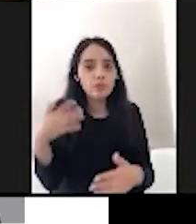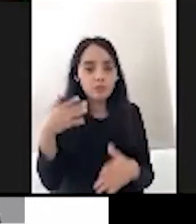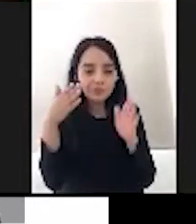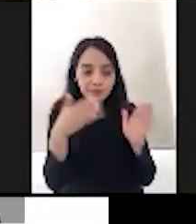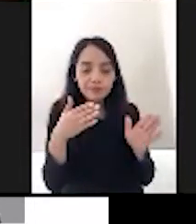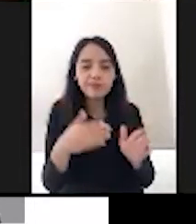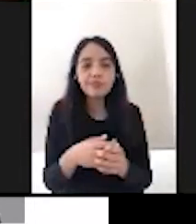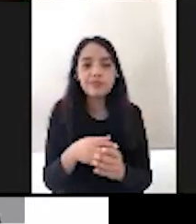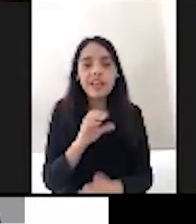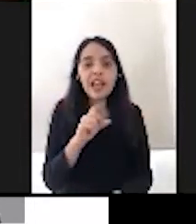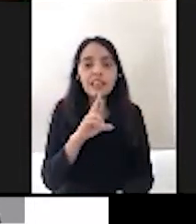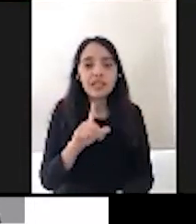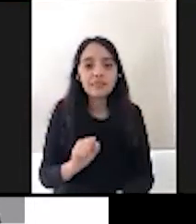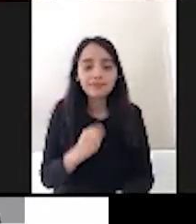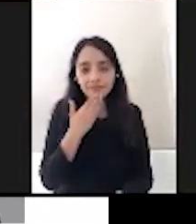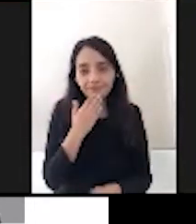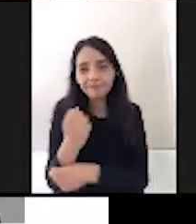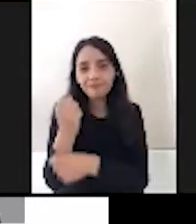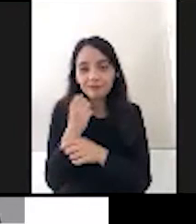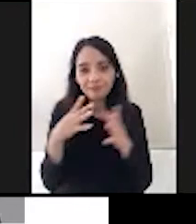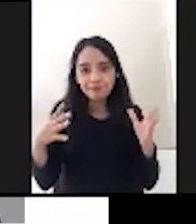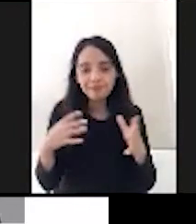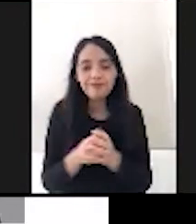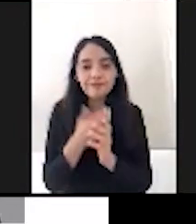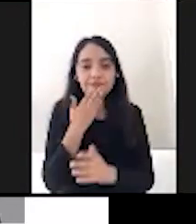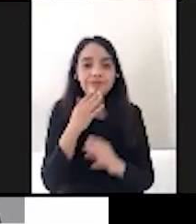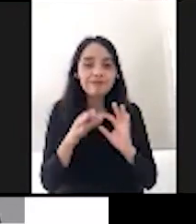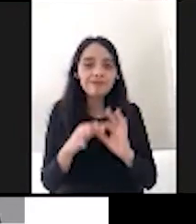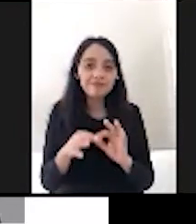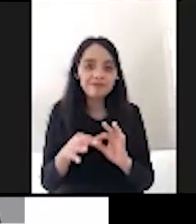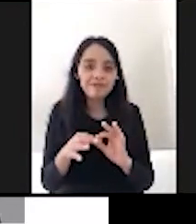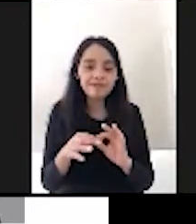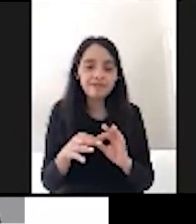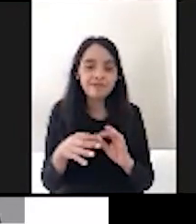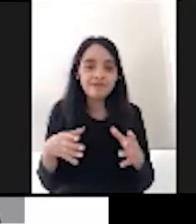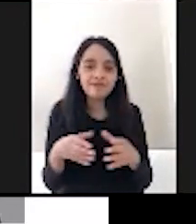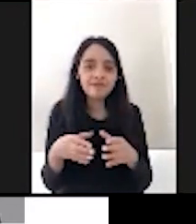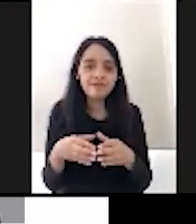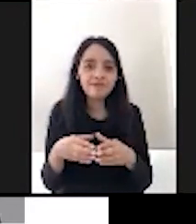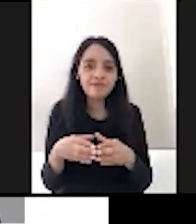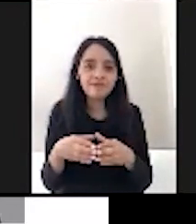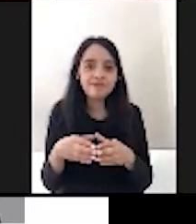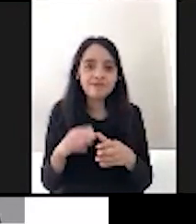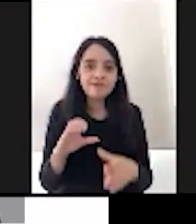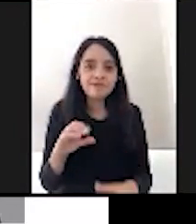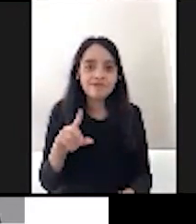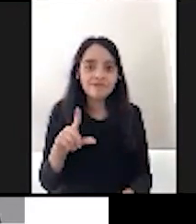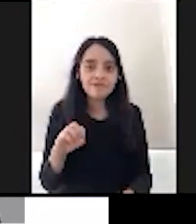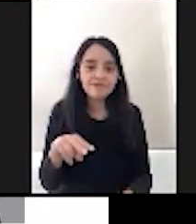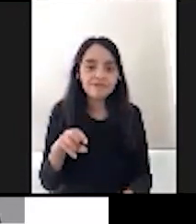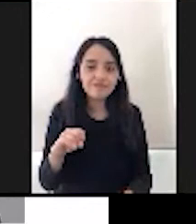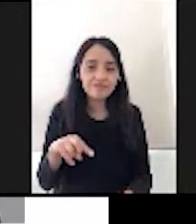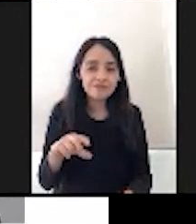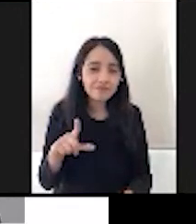Carla también, que me ayuda muchísimo. Y agradecer, por supuesto, al grupo de Ecological Cognitive Neuroscience Group, un grupo que formamos